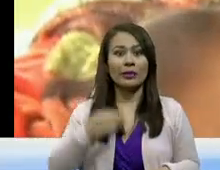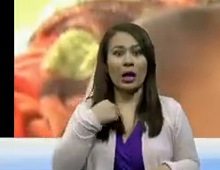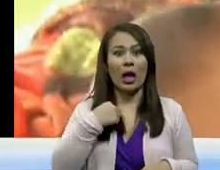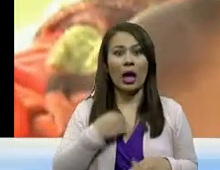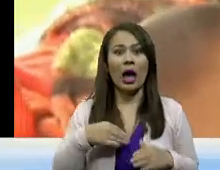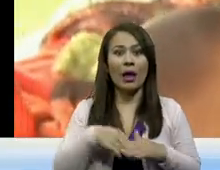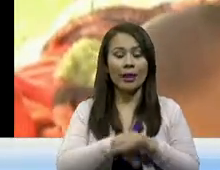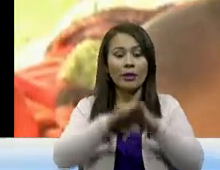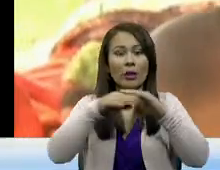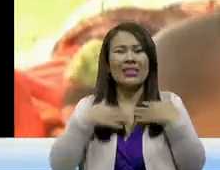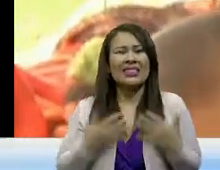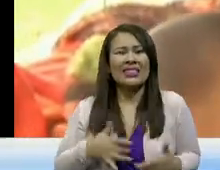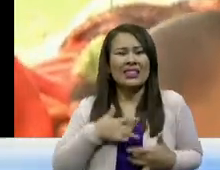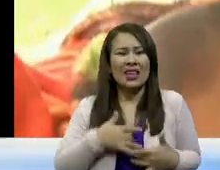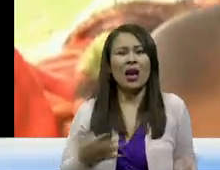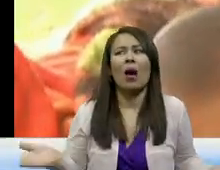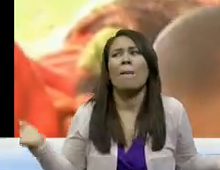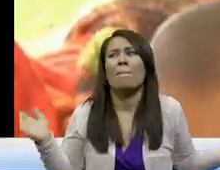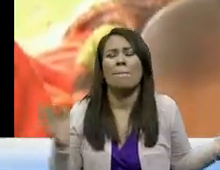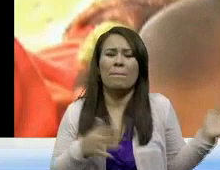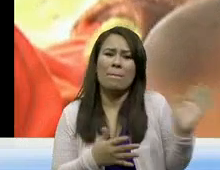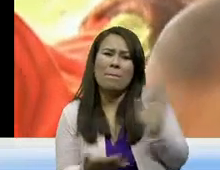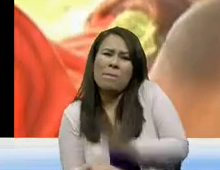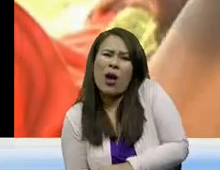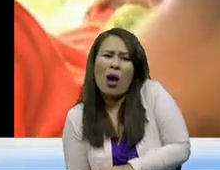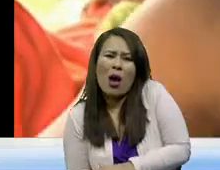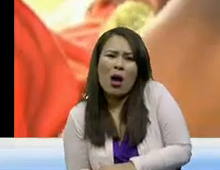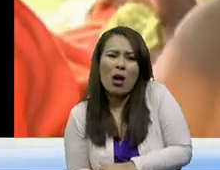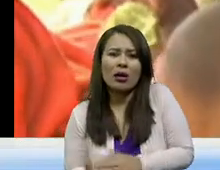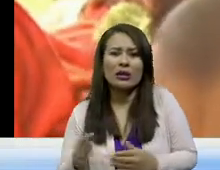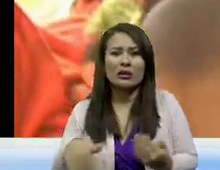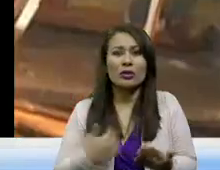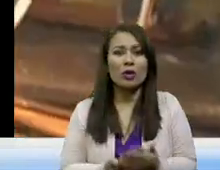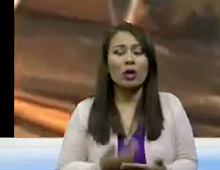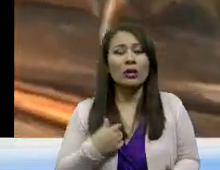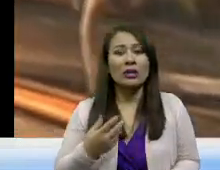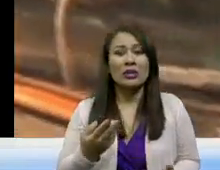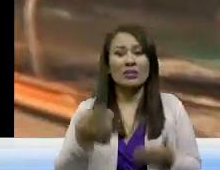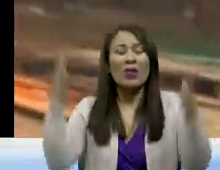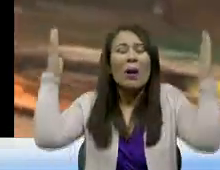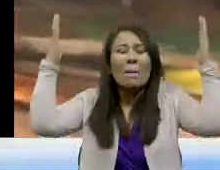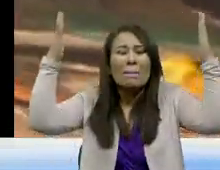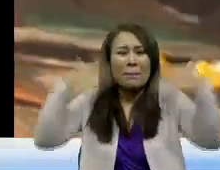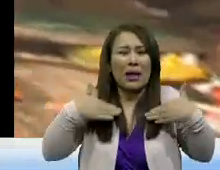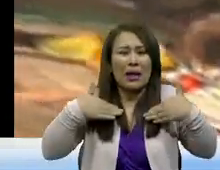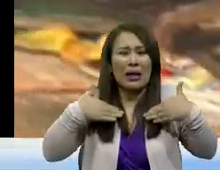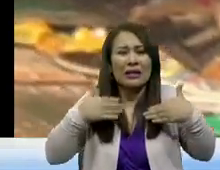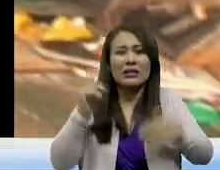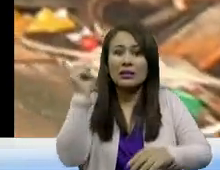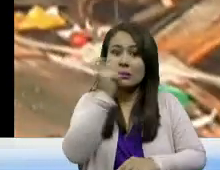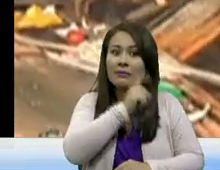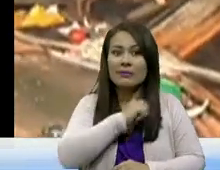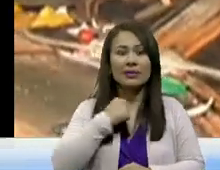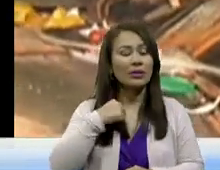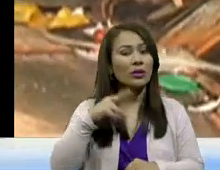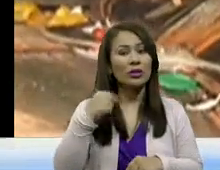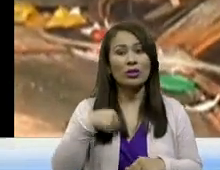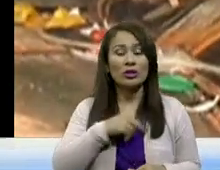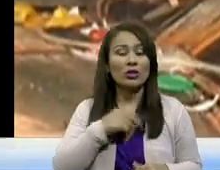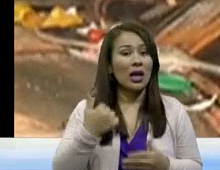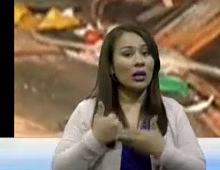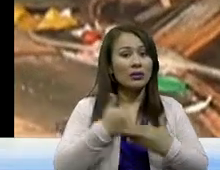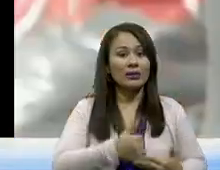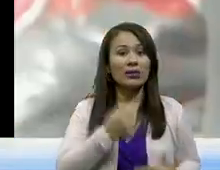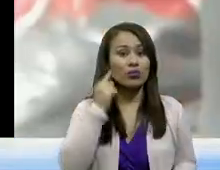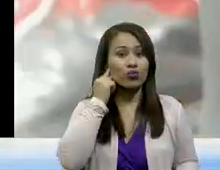nos caímos, el uno quería sacar al otro porque quedábamos presionados adentro. El techo se vino ahí, pues yo para ayudarla a sacar a ella. Yo también